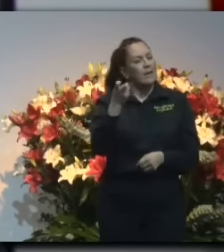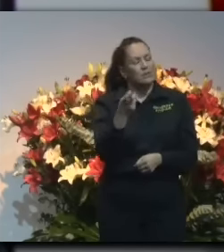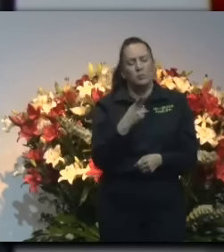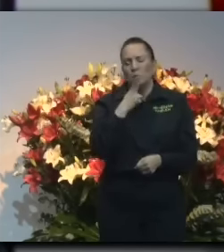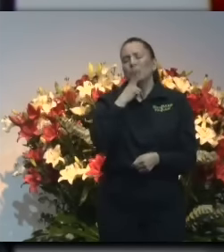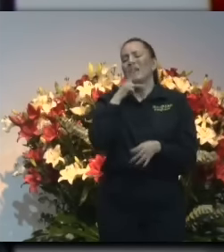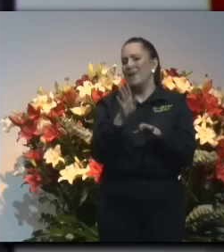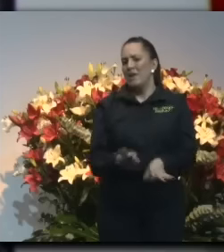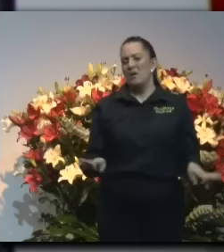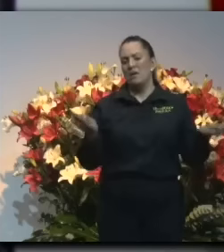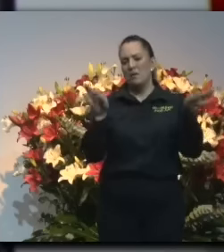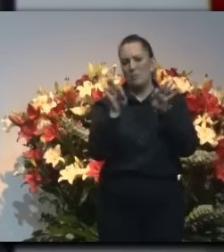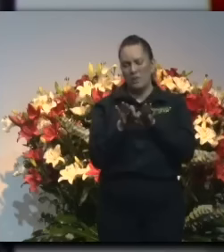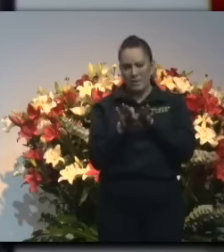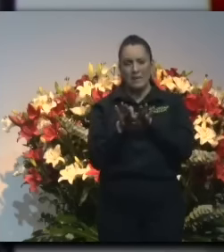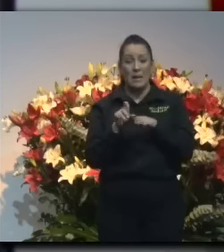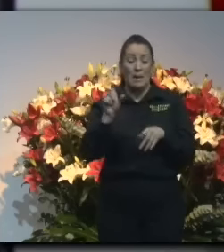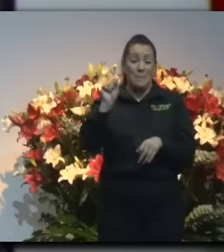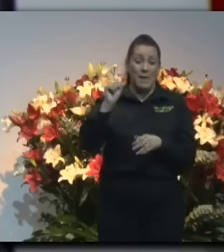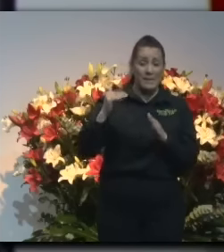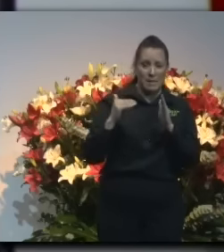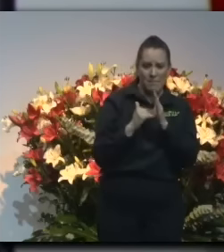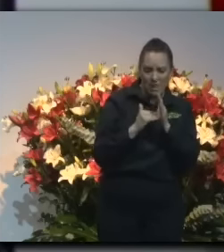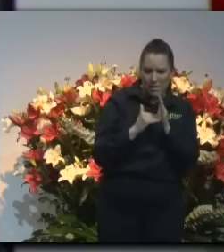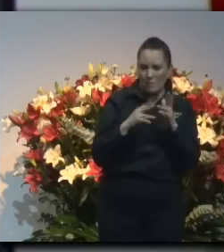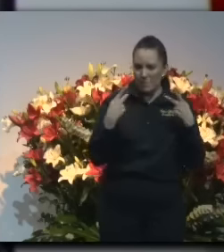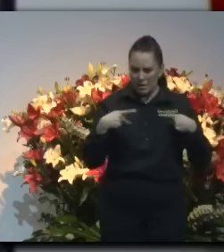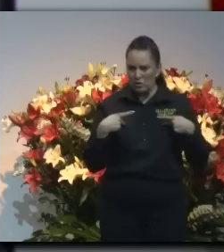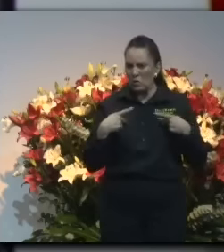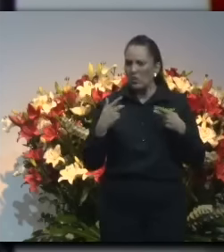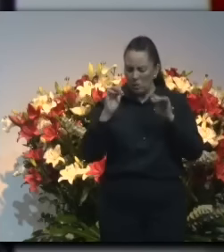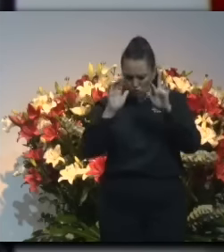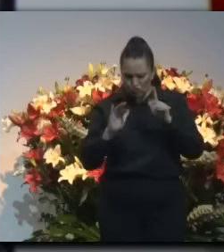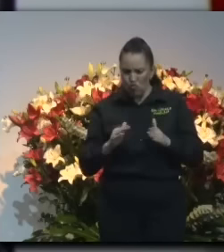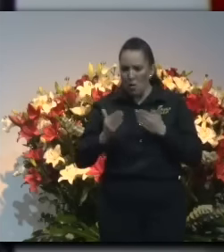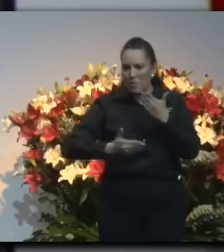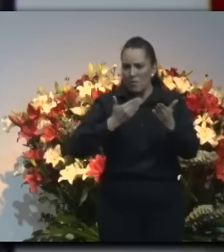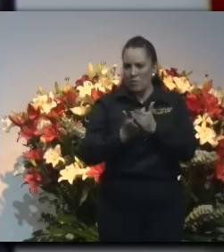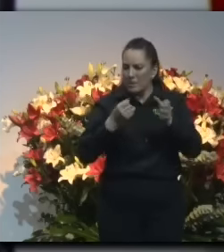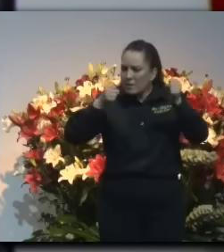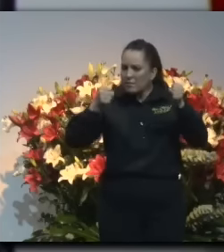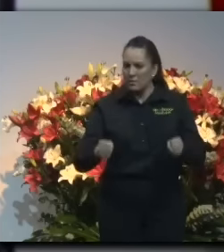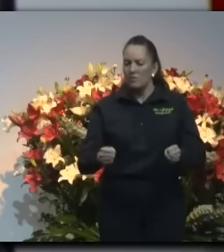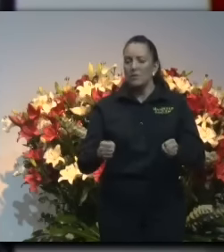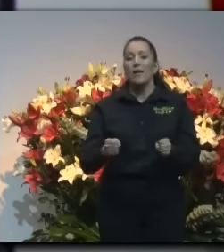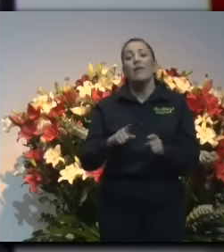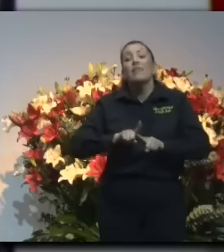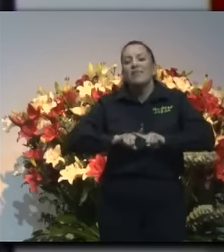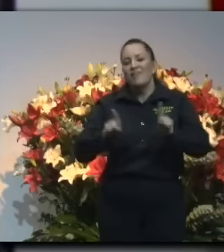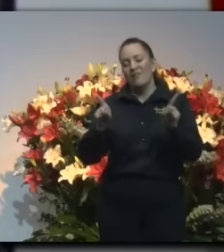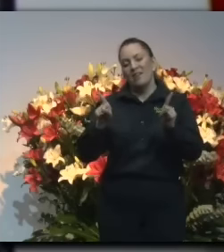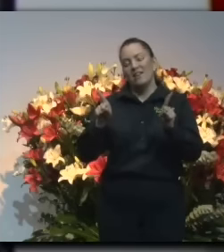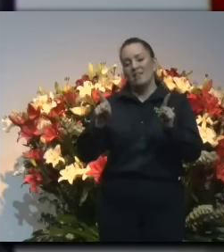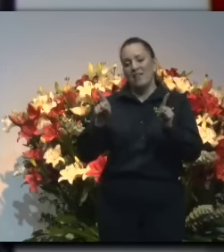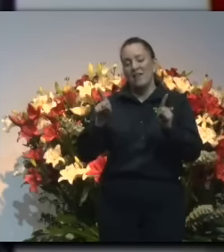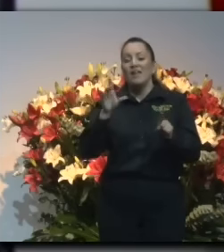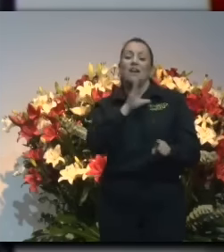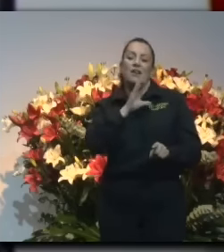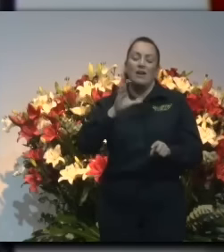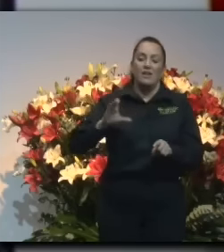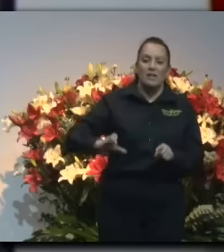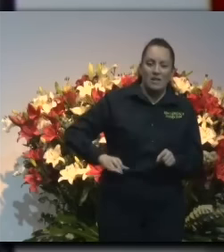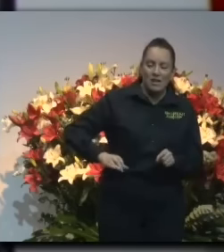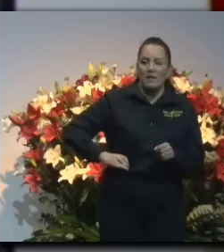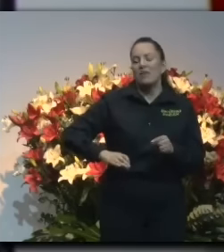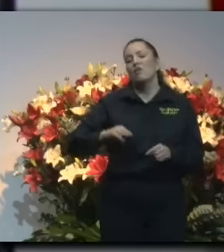importantísimo. Estas 20,000 personas que construyeron una propuesta de seguridad, a diferencia de la candidata de Morena, yo sí creo que el país